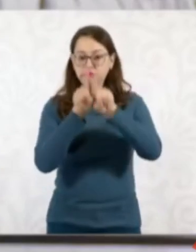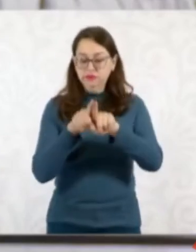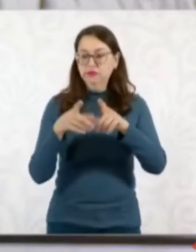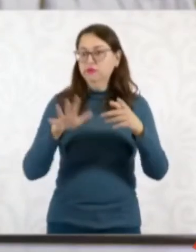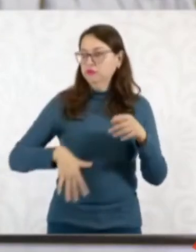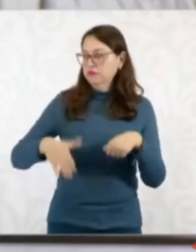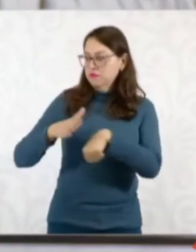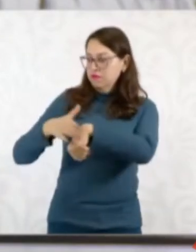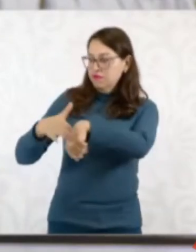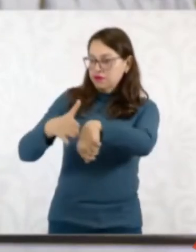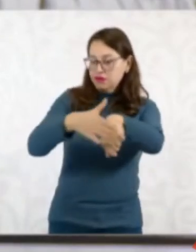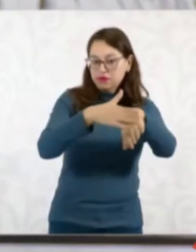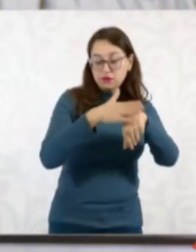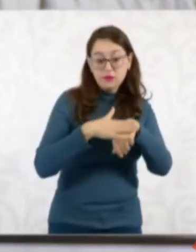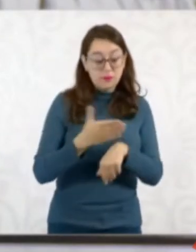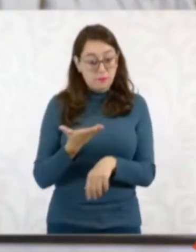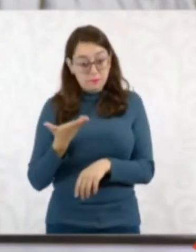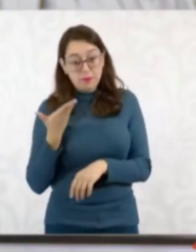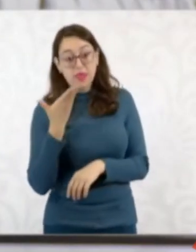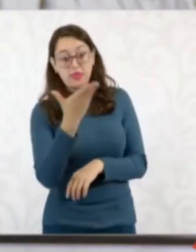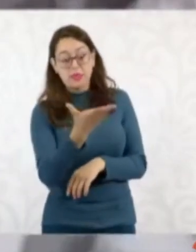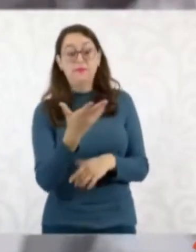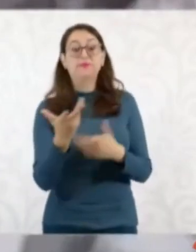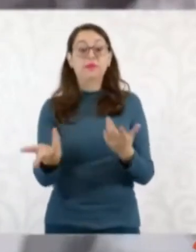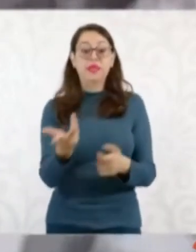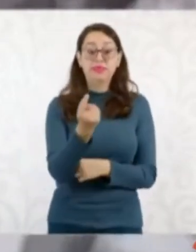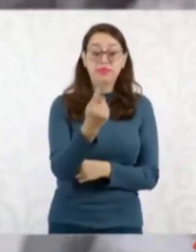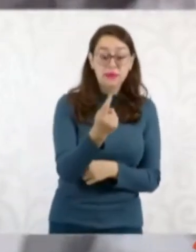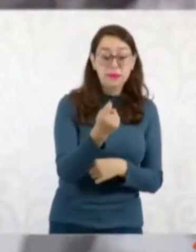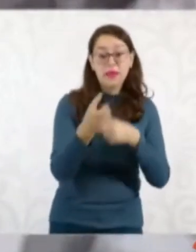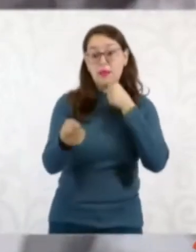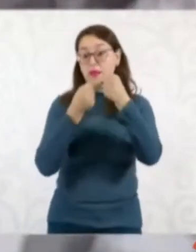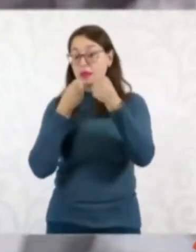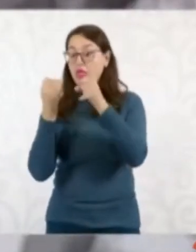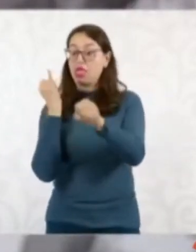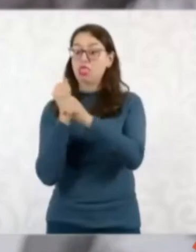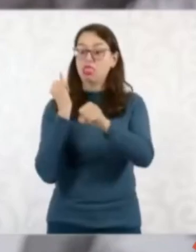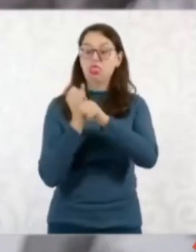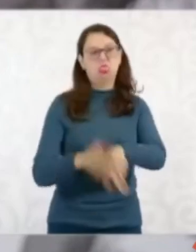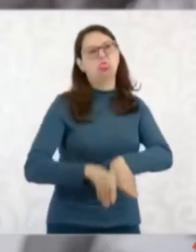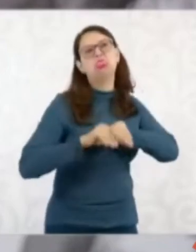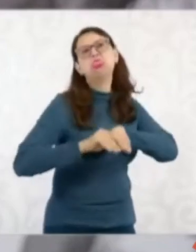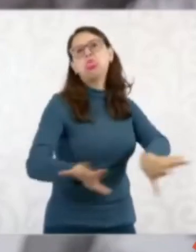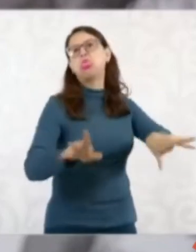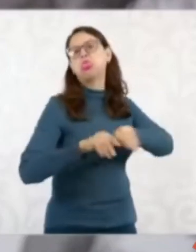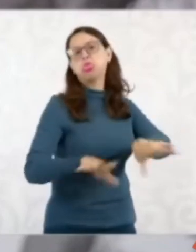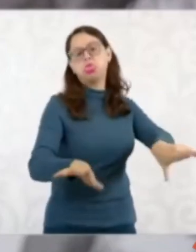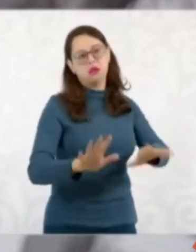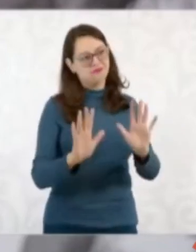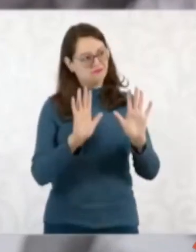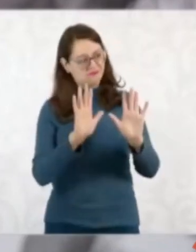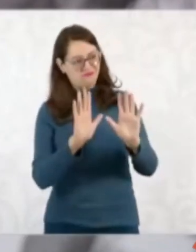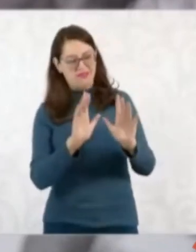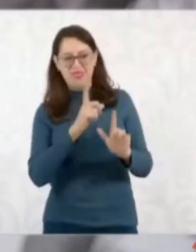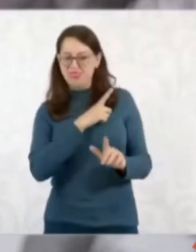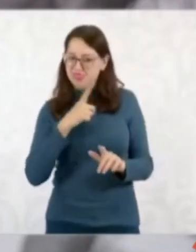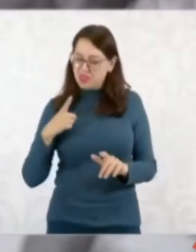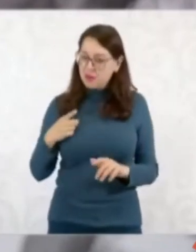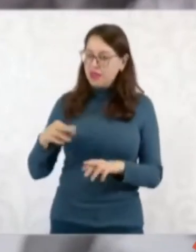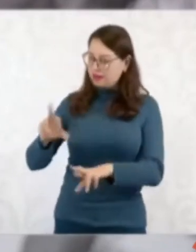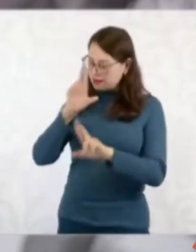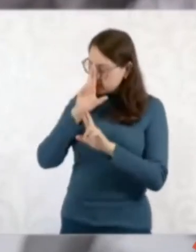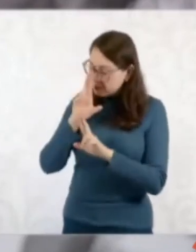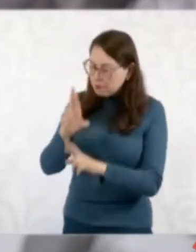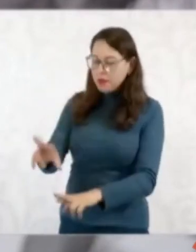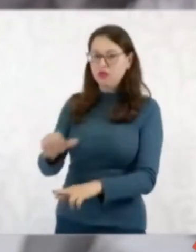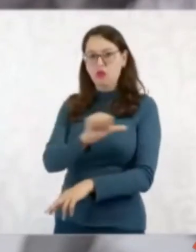comunicación y plataformas digitales deberán respetar la dignidad de las víctimas directas e indirectas. Una cosa es